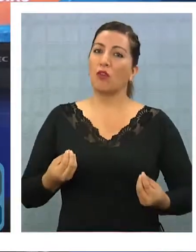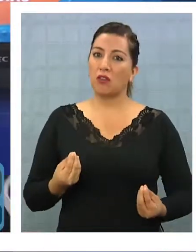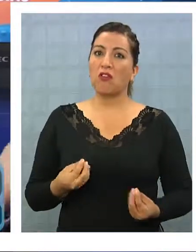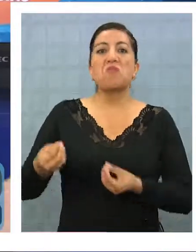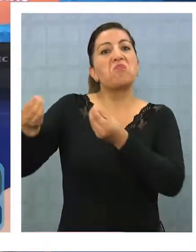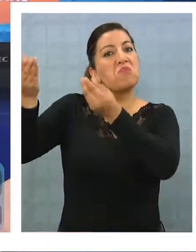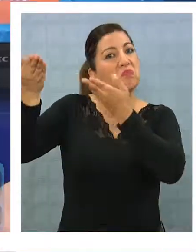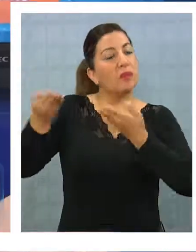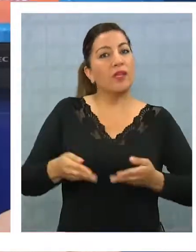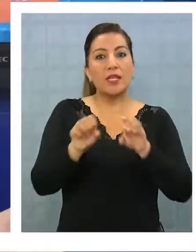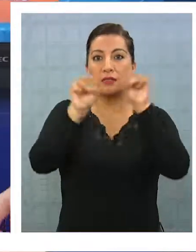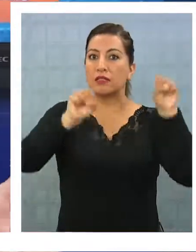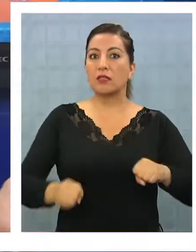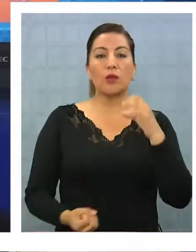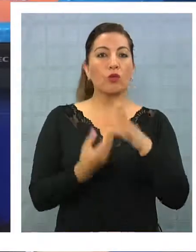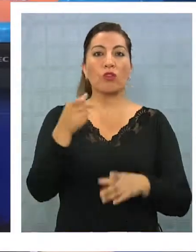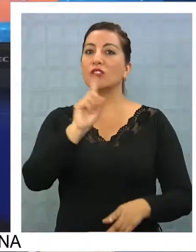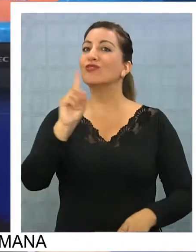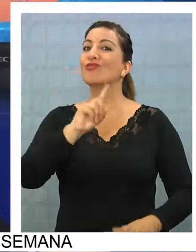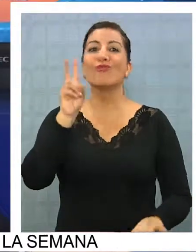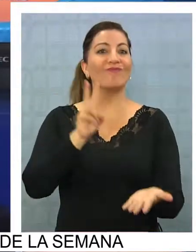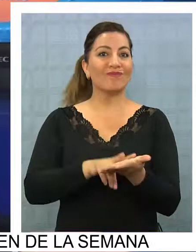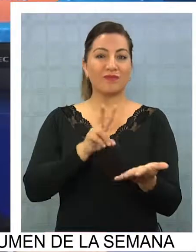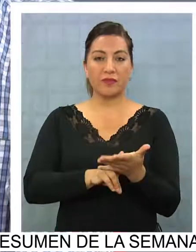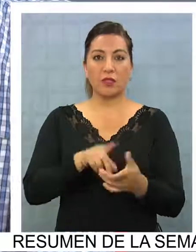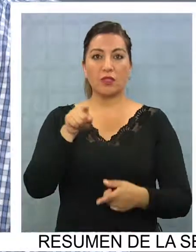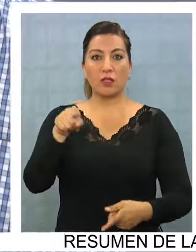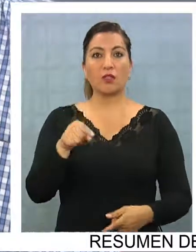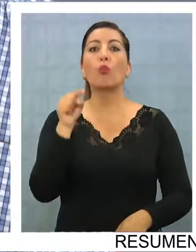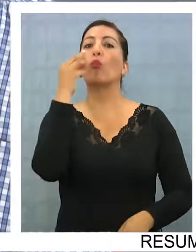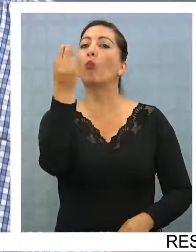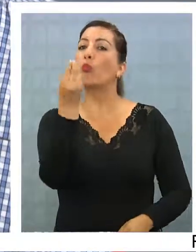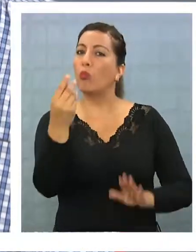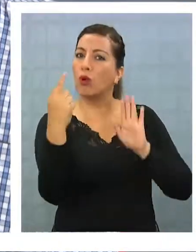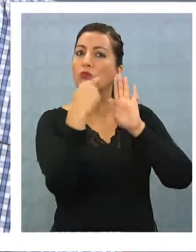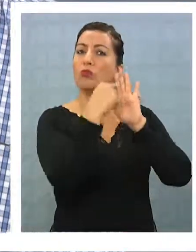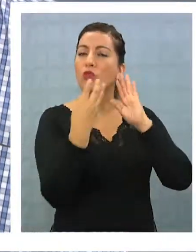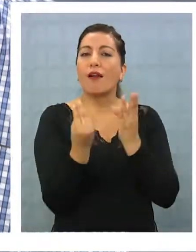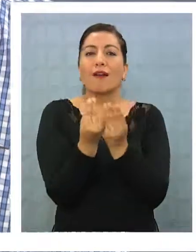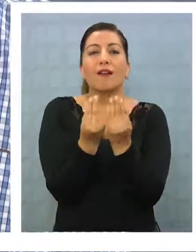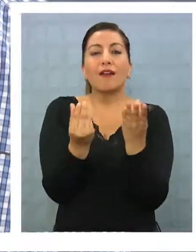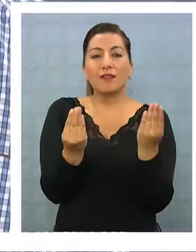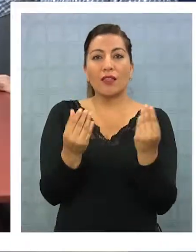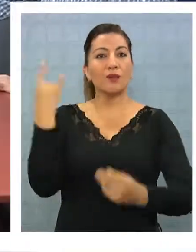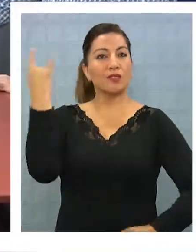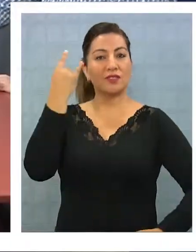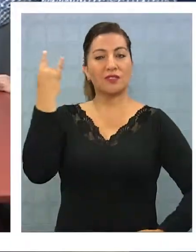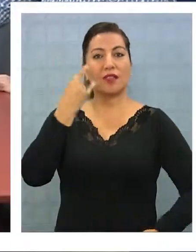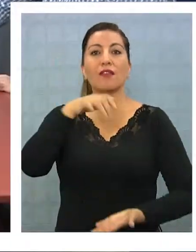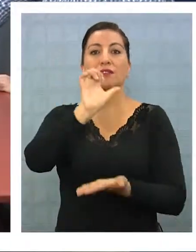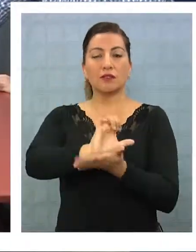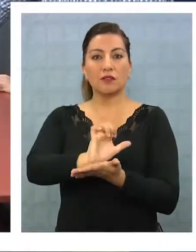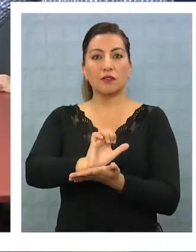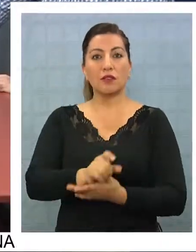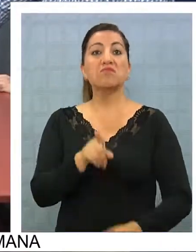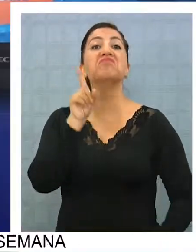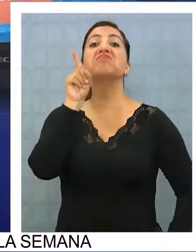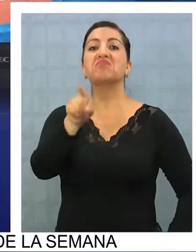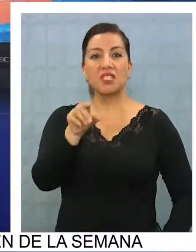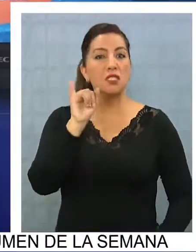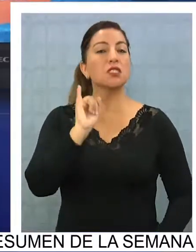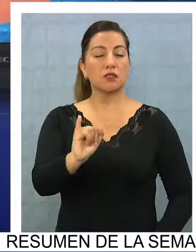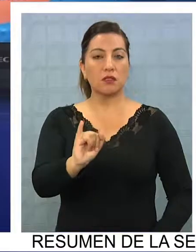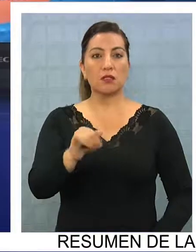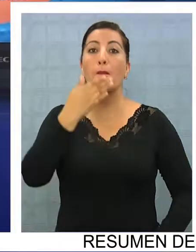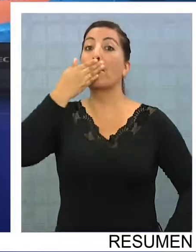realidad bienvenido sea, pero esa no es la realidad. La realidad ese es un buen punto, digamos, ¿cierto? La calidad de las universidades del Estado. Así es.